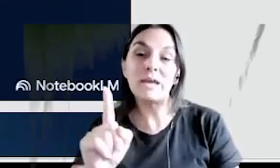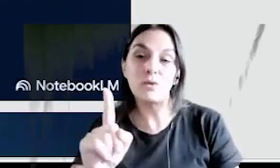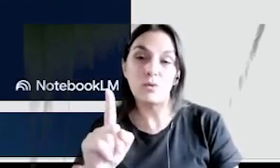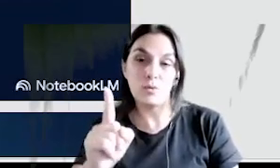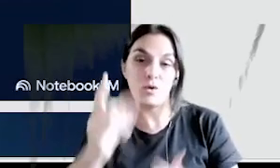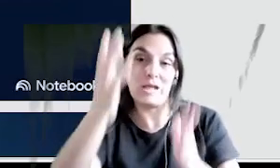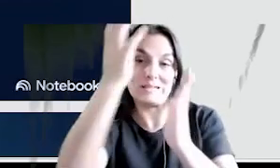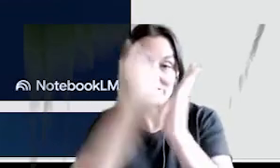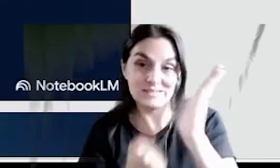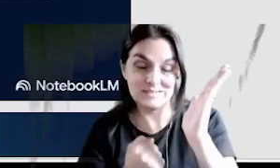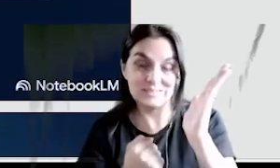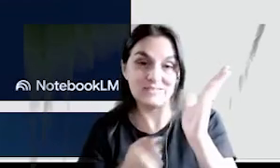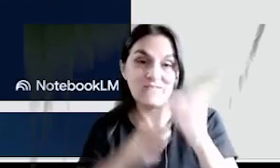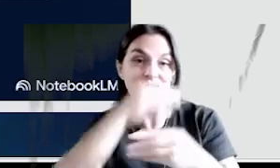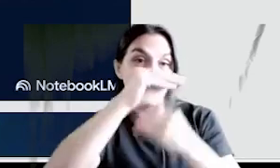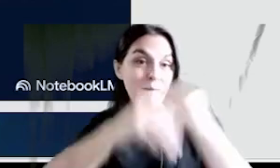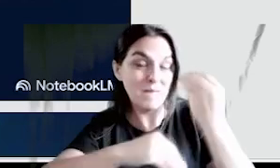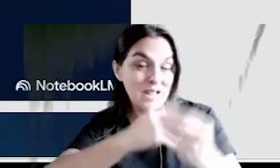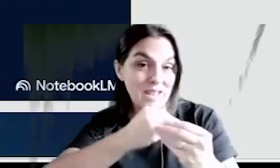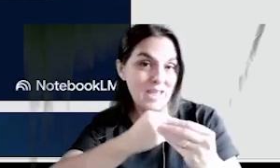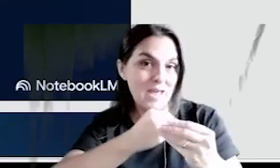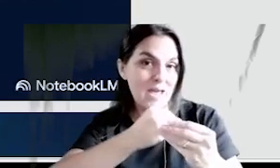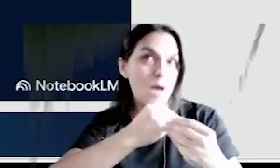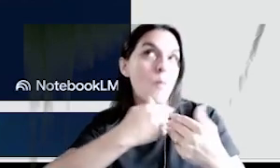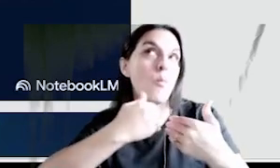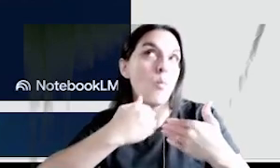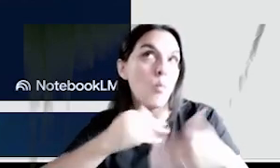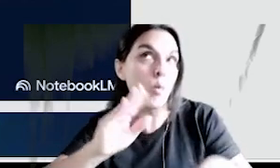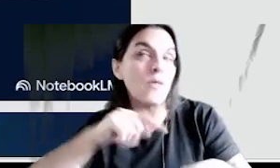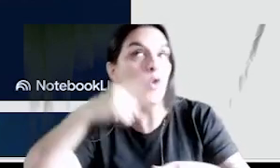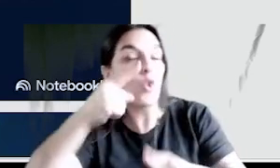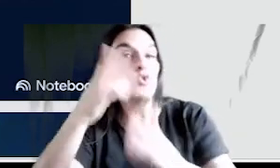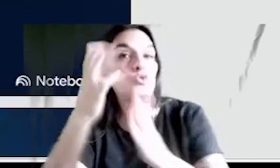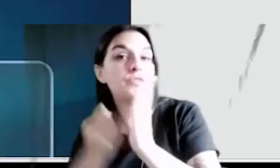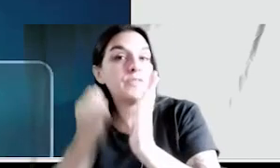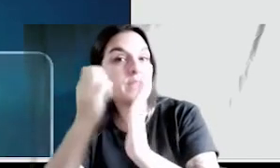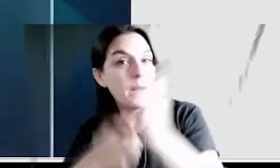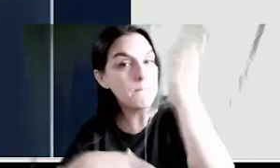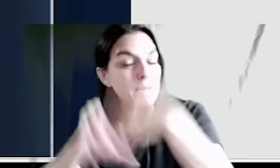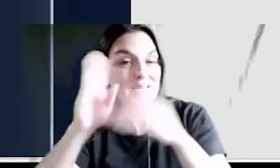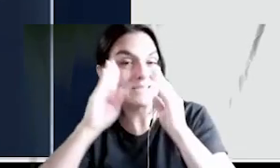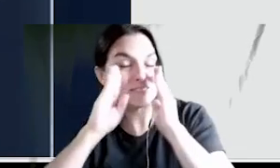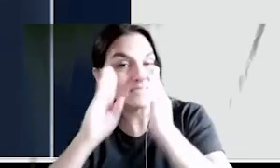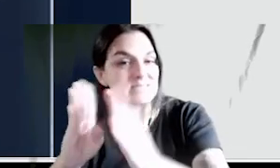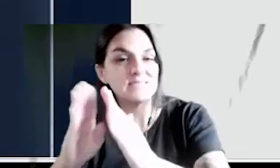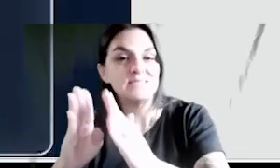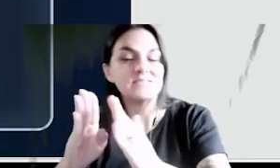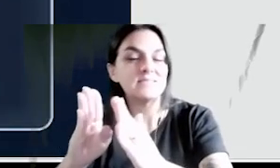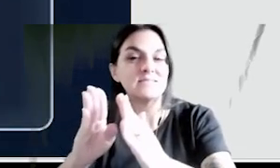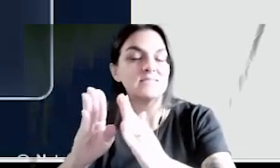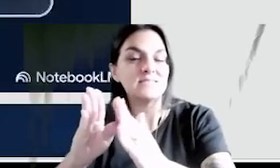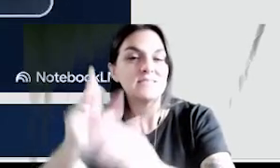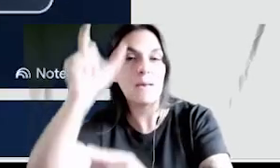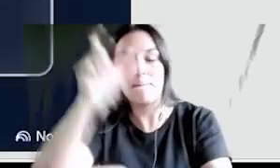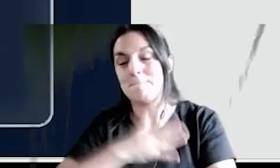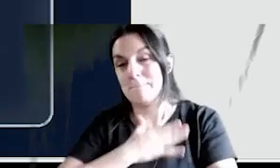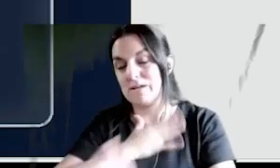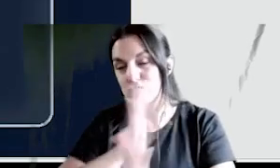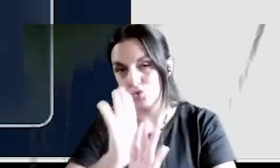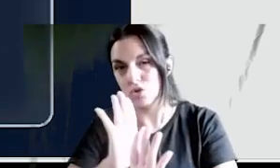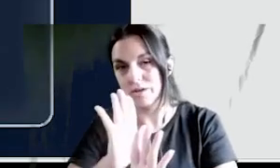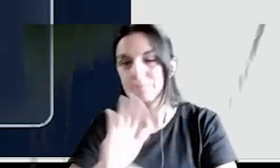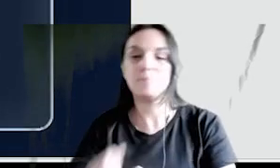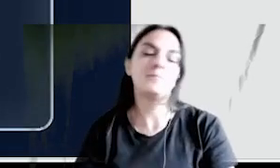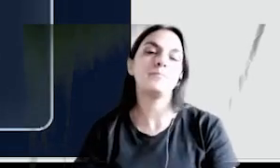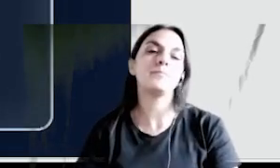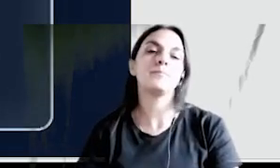de la carga de familia arrastra la posibilidad de incorporar otras deducciones que están vinculadas a la deducción de la persona en sí mismo como carga de